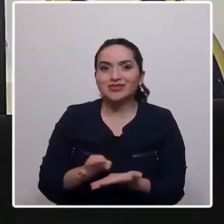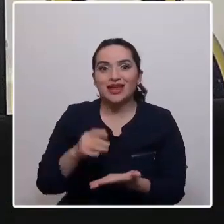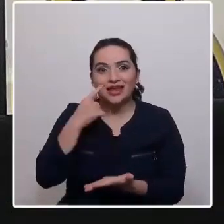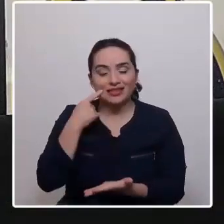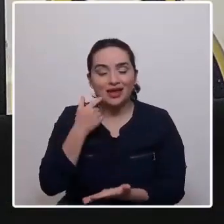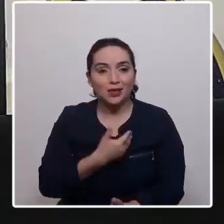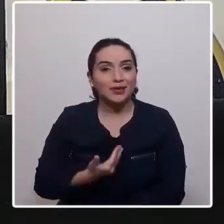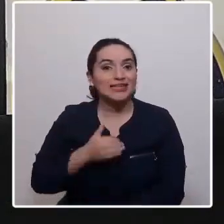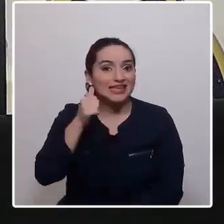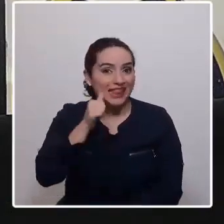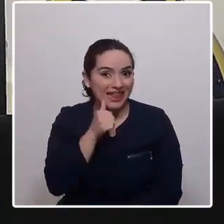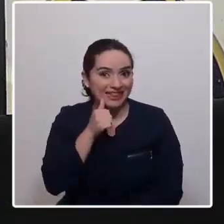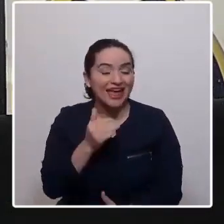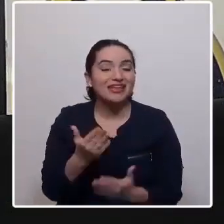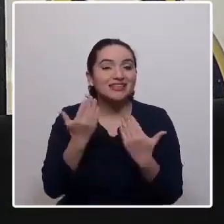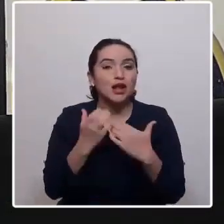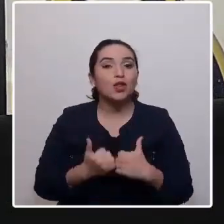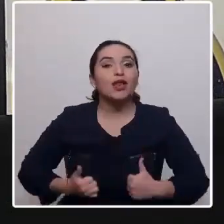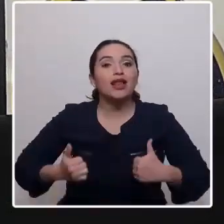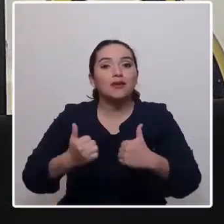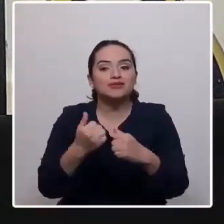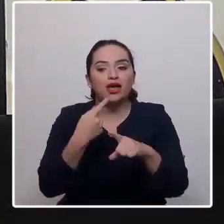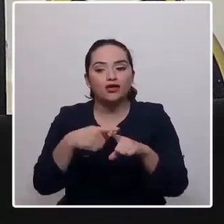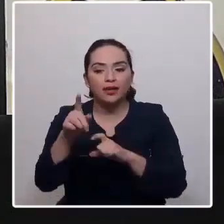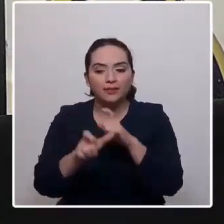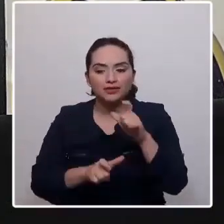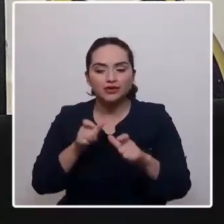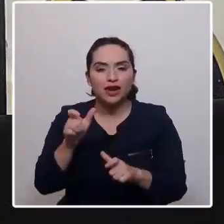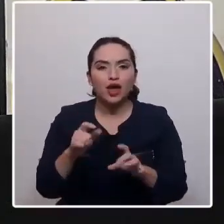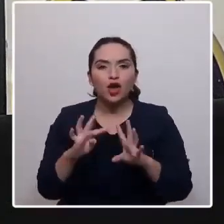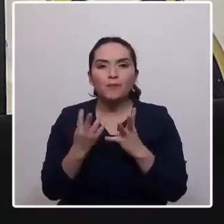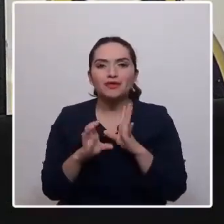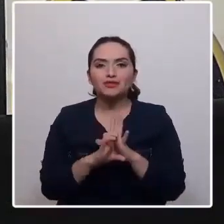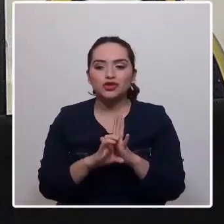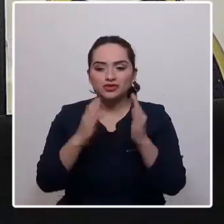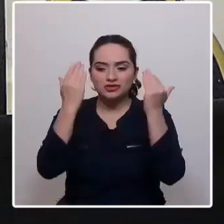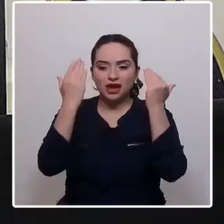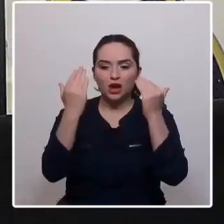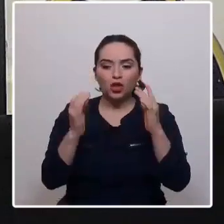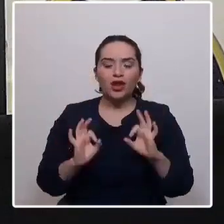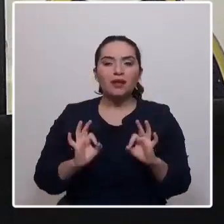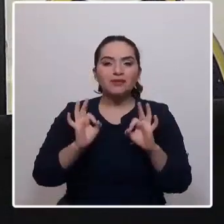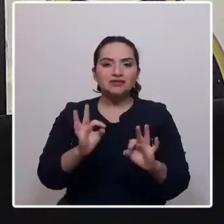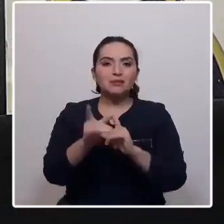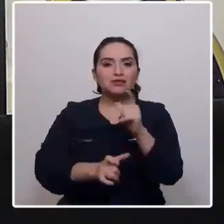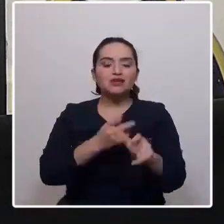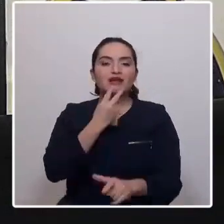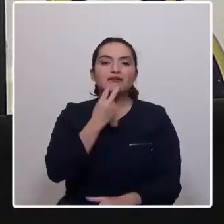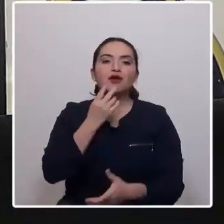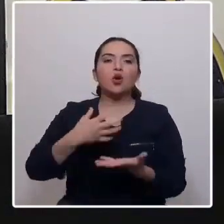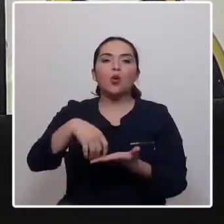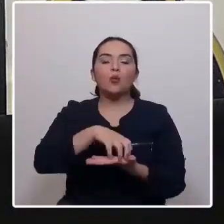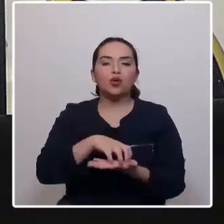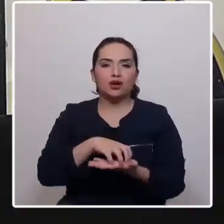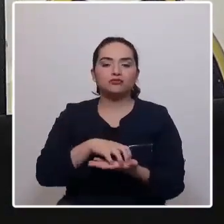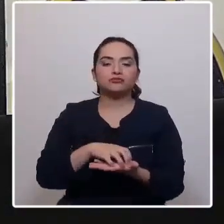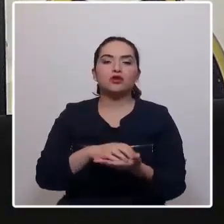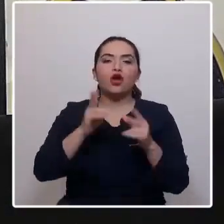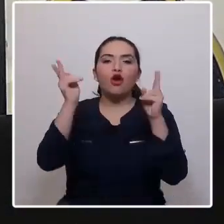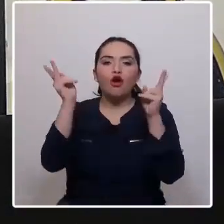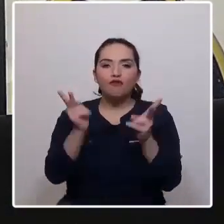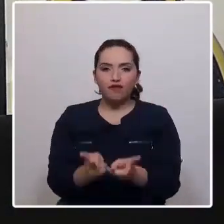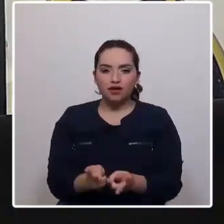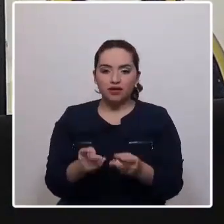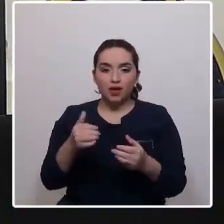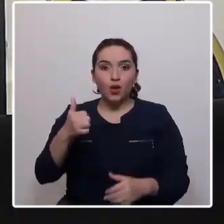por su intermedio, saludo a la mesa, a los demás convencionales y quiero saludar especialmente a los habitantes de la comuna de Ovalle que hoy cumplen 189